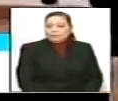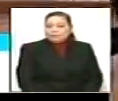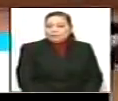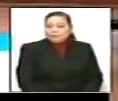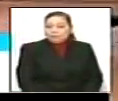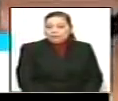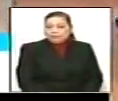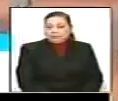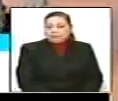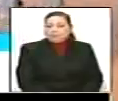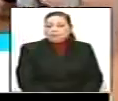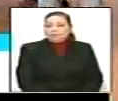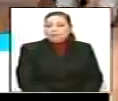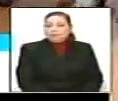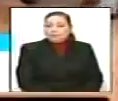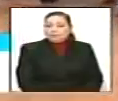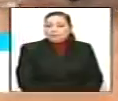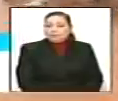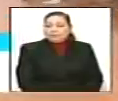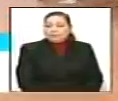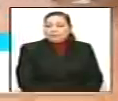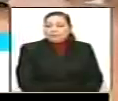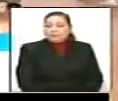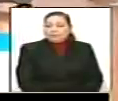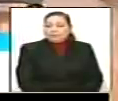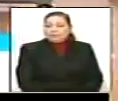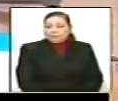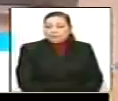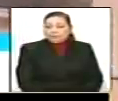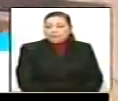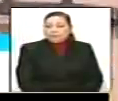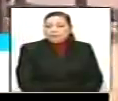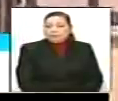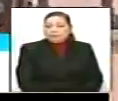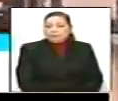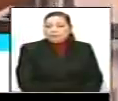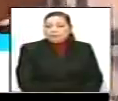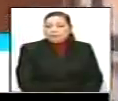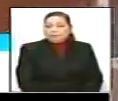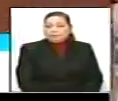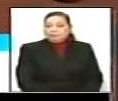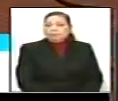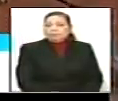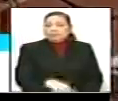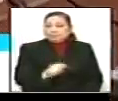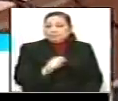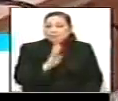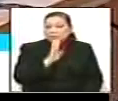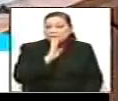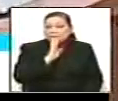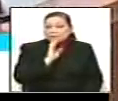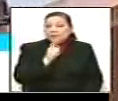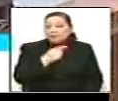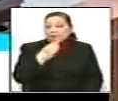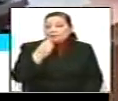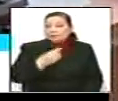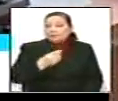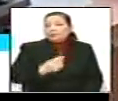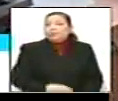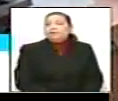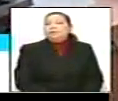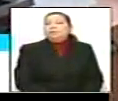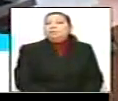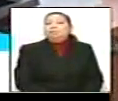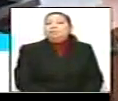Con su venia siempre, señora presidenta, efectivamente la afirmación que hace la congresista es cierto.